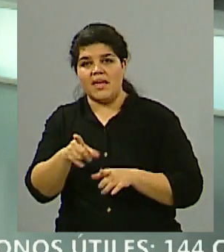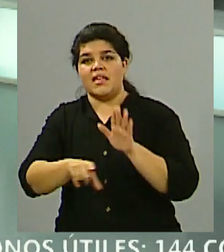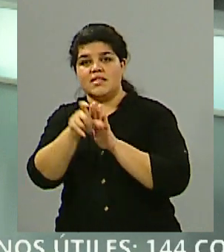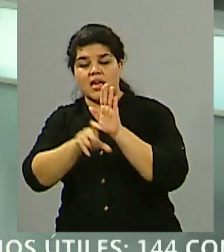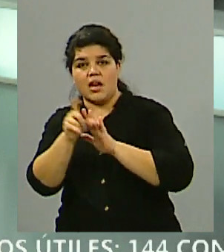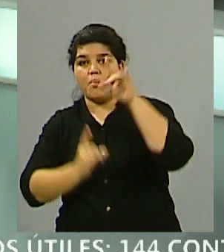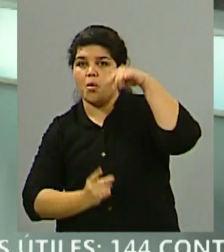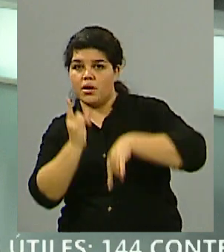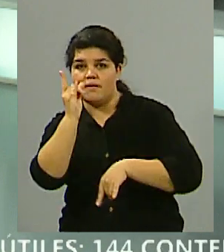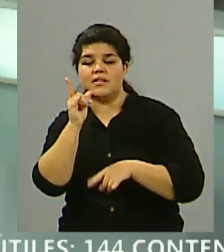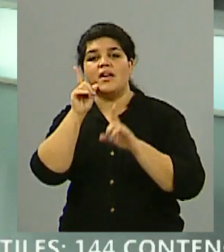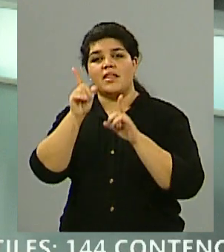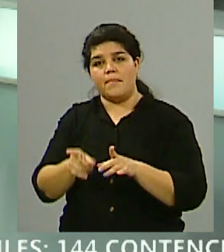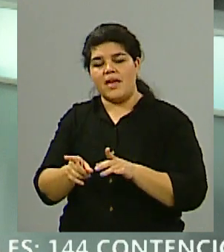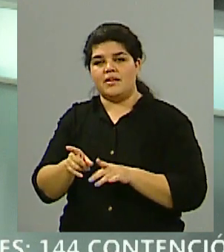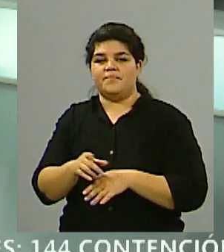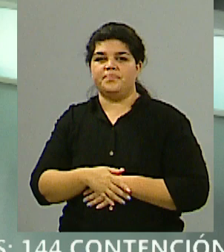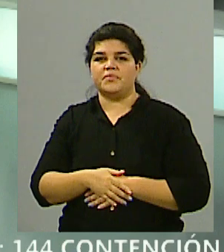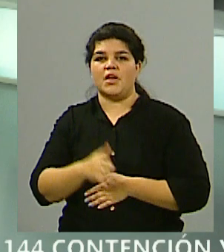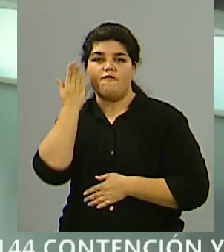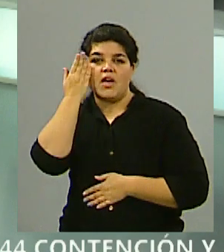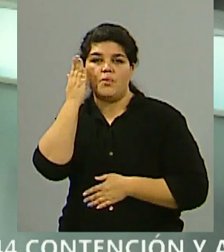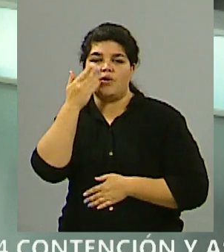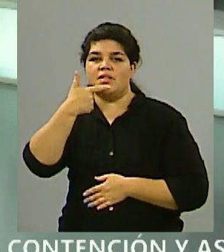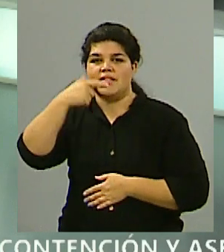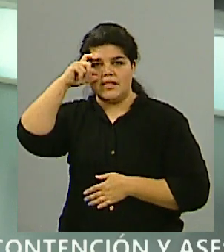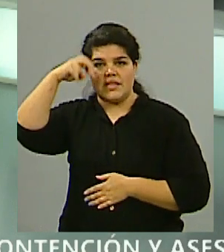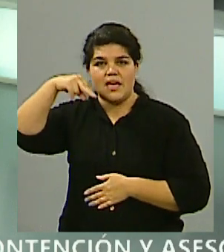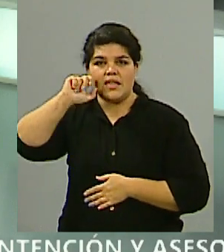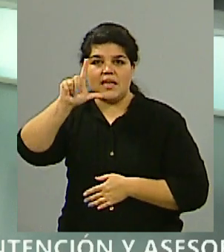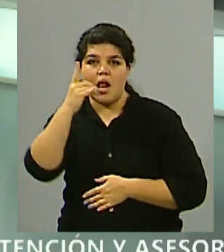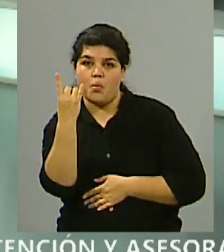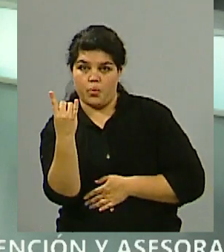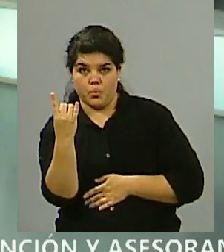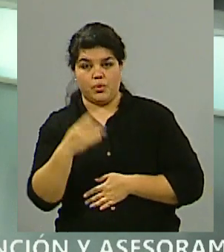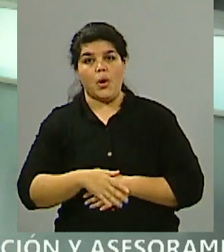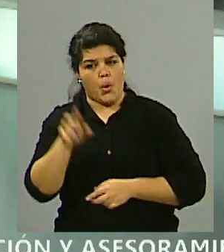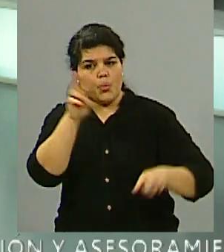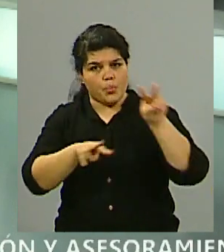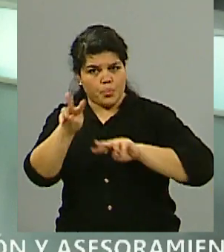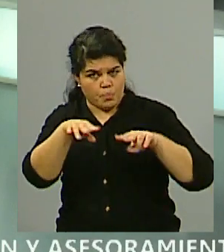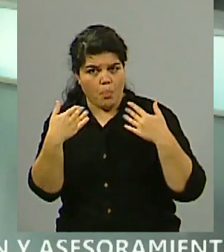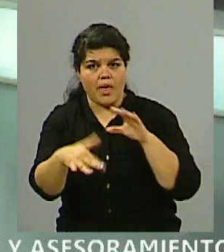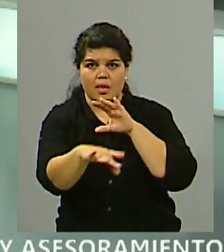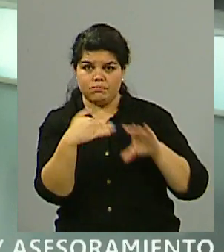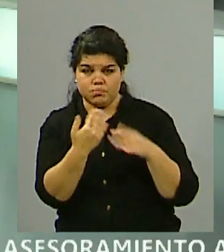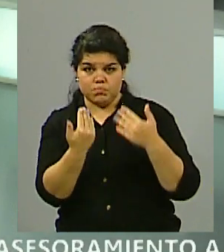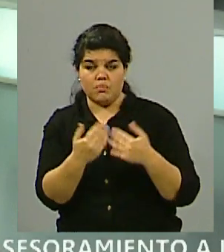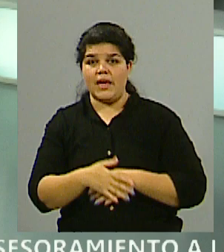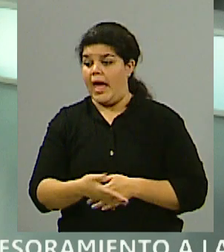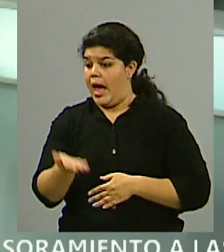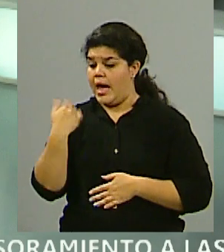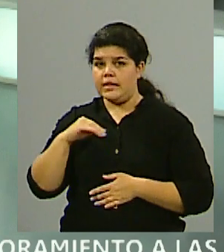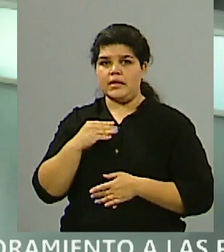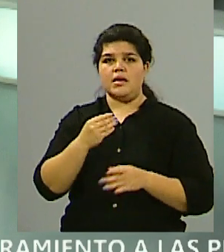como Unidiversidad y como Señal U en Facebook. Como decías, ¿no? Están pasando un montón de cosas. Venimos de un fin de semana largo